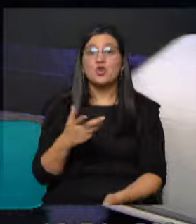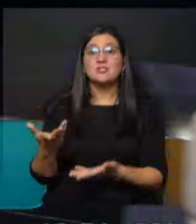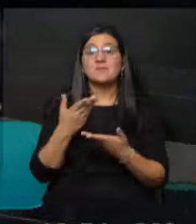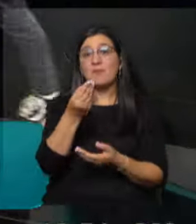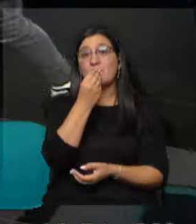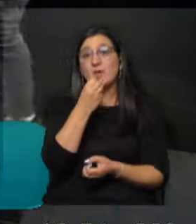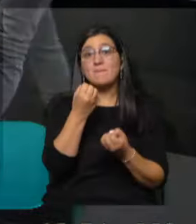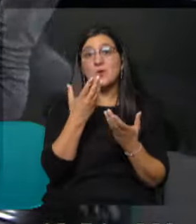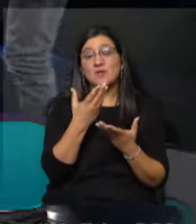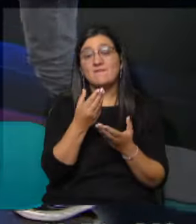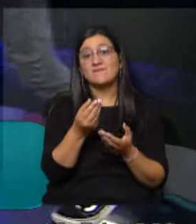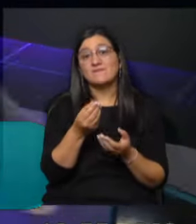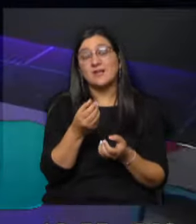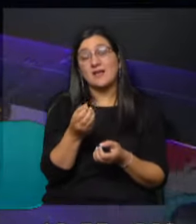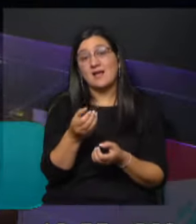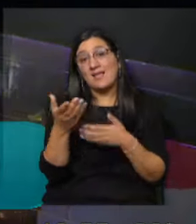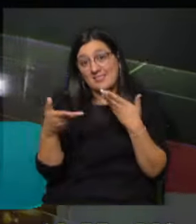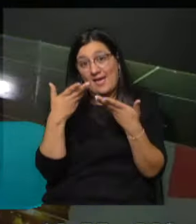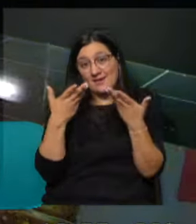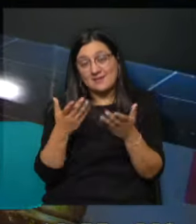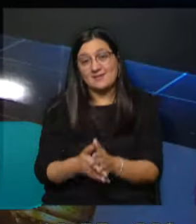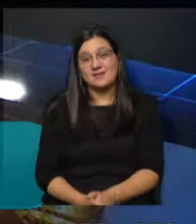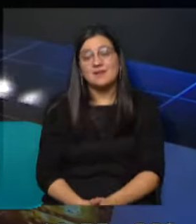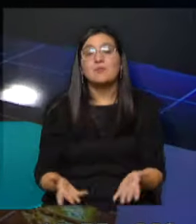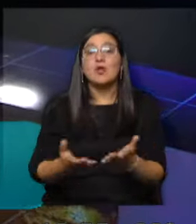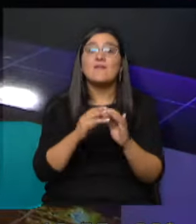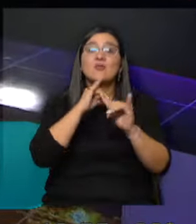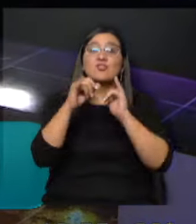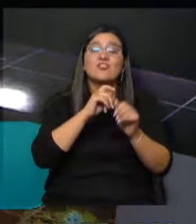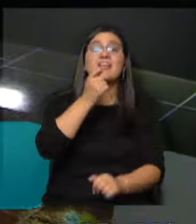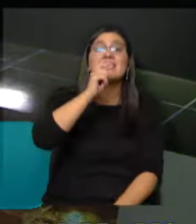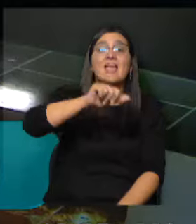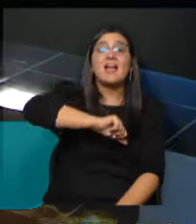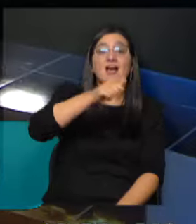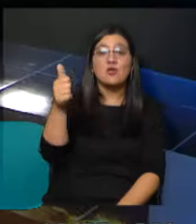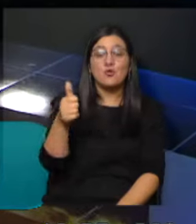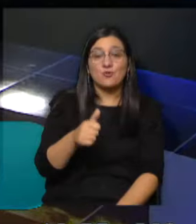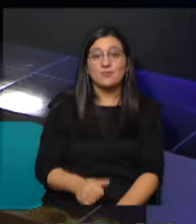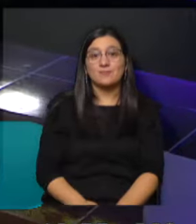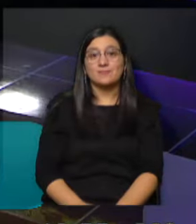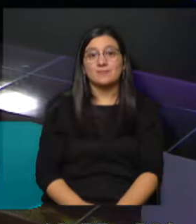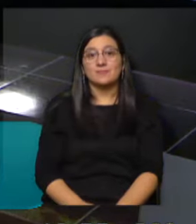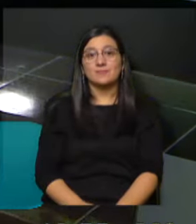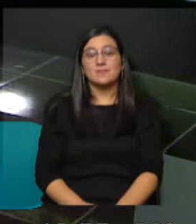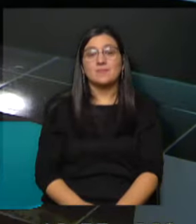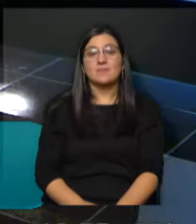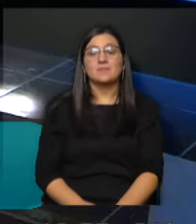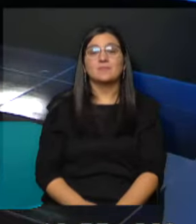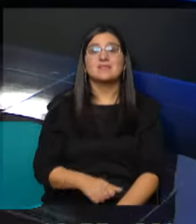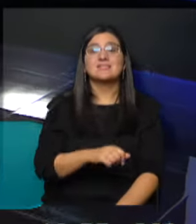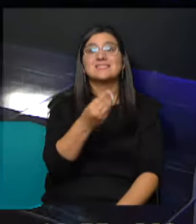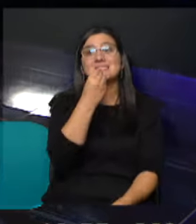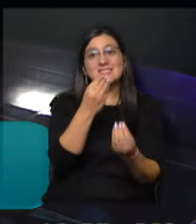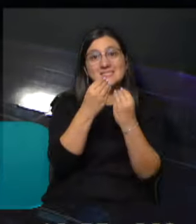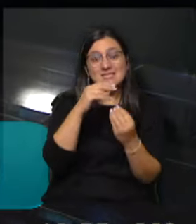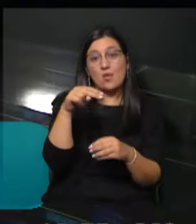porque tienen que cantar. Pero guarden, por favor. Bueno. Mientras tanto, les voy diciendo quién es nuestra ganadora de la cena para dos para el auxiliario, cena o almuerzo, lo que